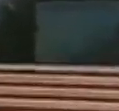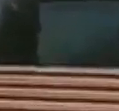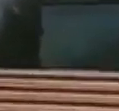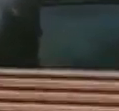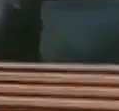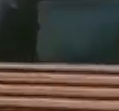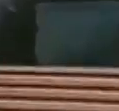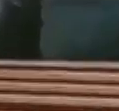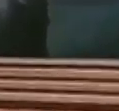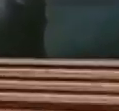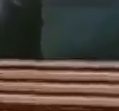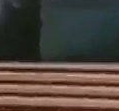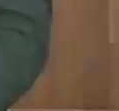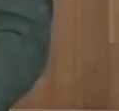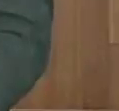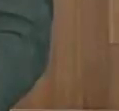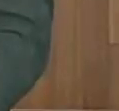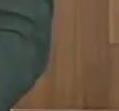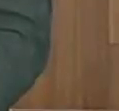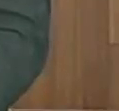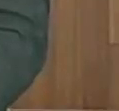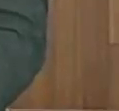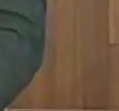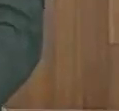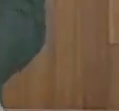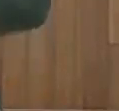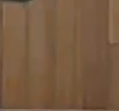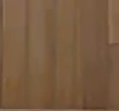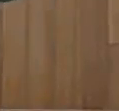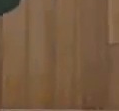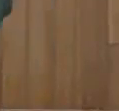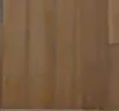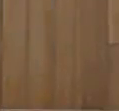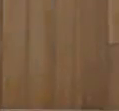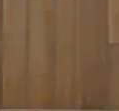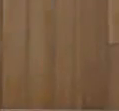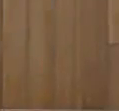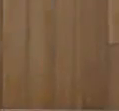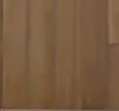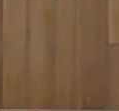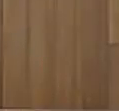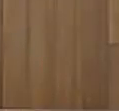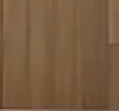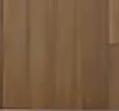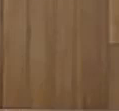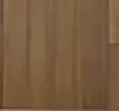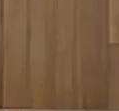las Queseras del Medio, la Flechera y otras grandes